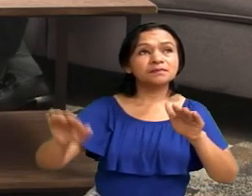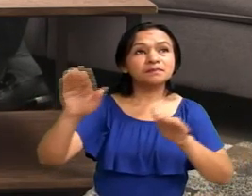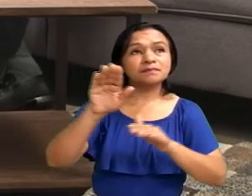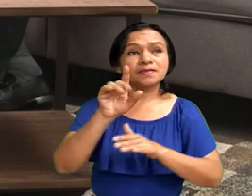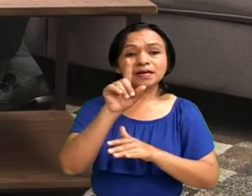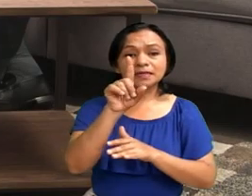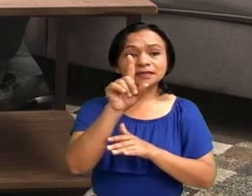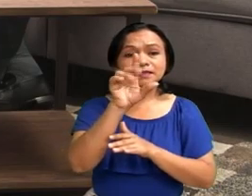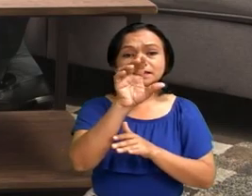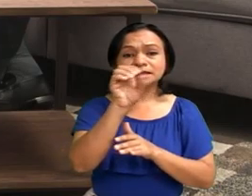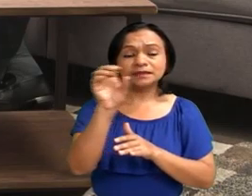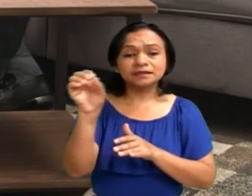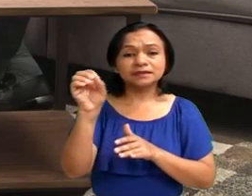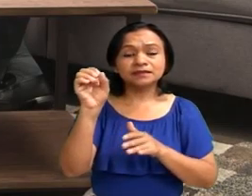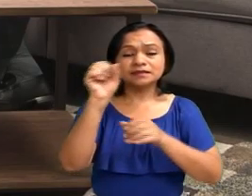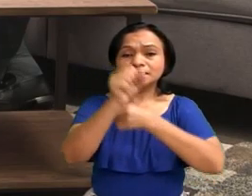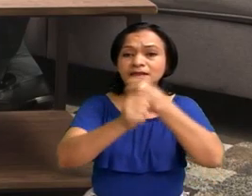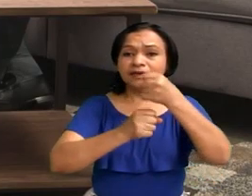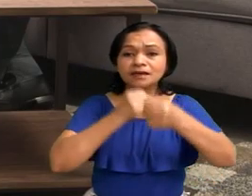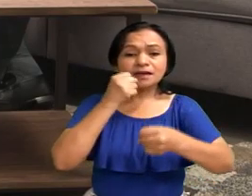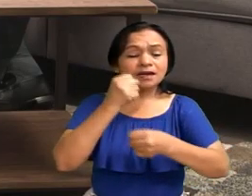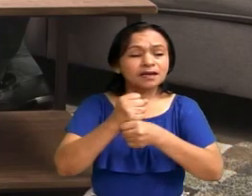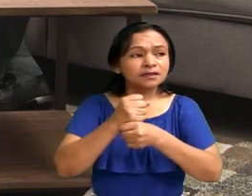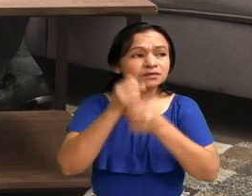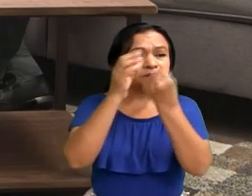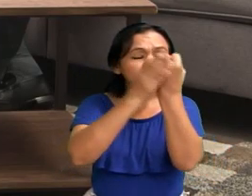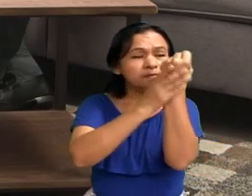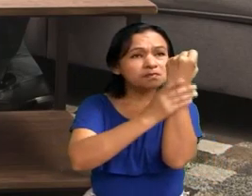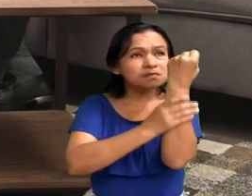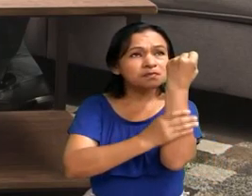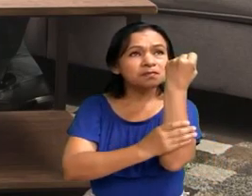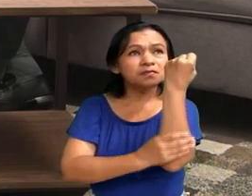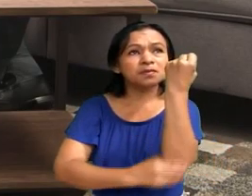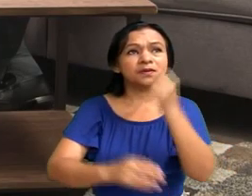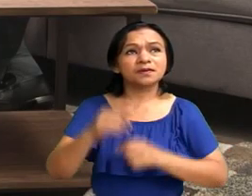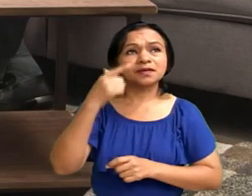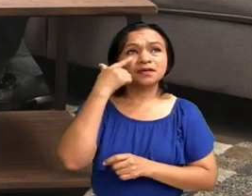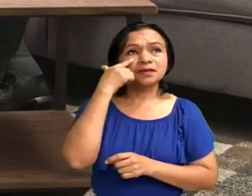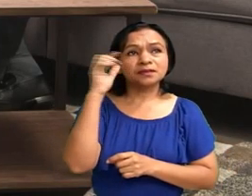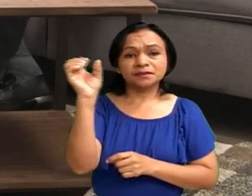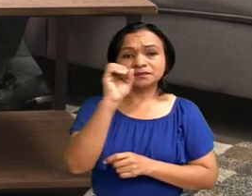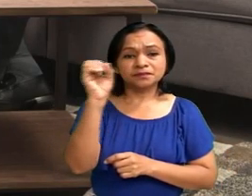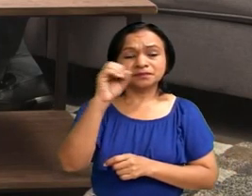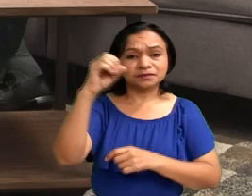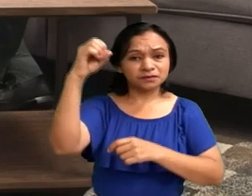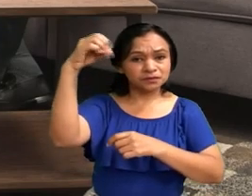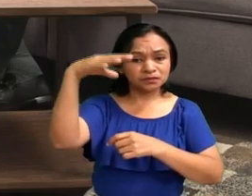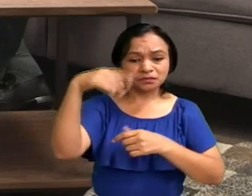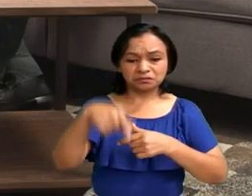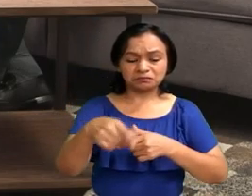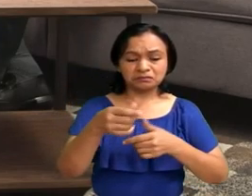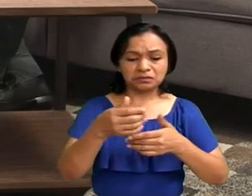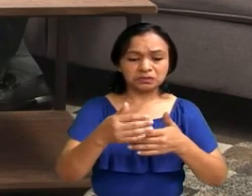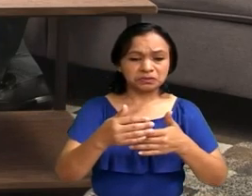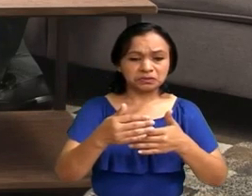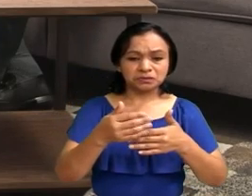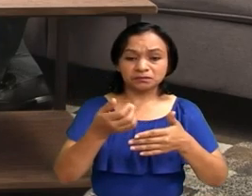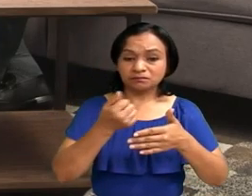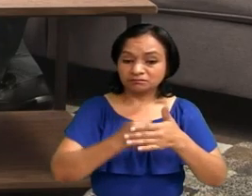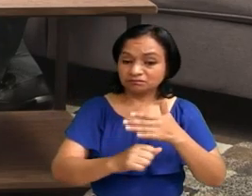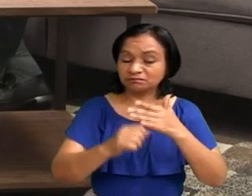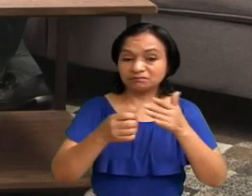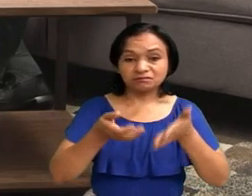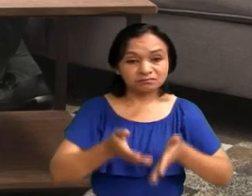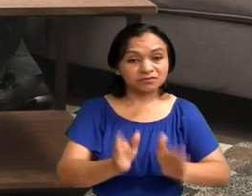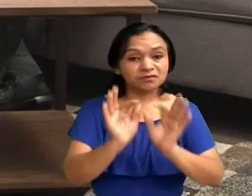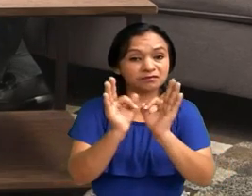años de existir y que no conocieron la energía eléctrica. Ustedes que ahí pasaron generaciones sin energía eléctrica. Energía